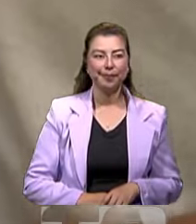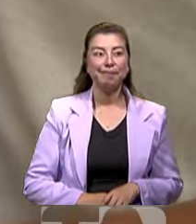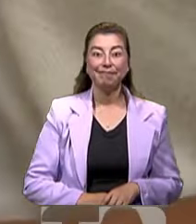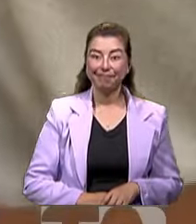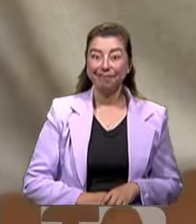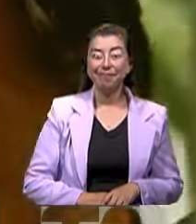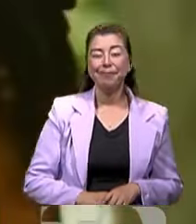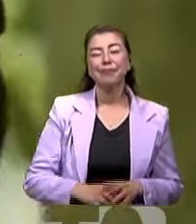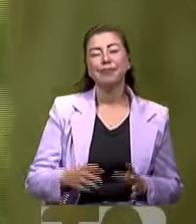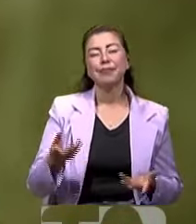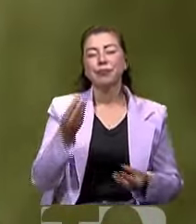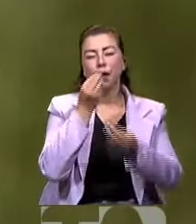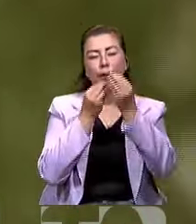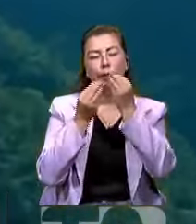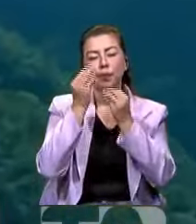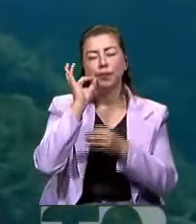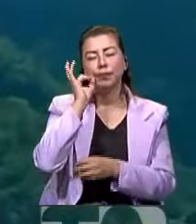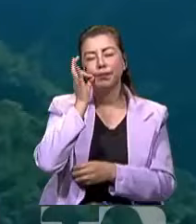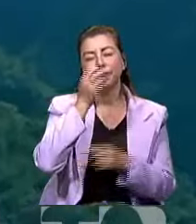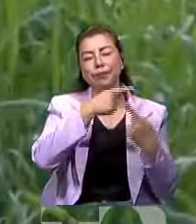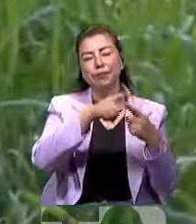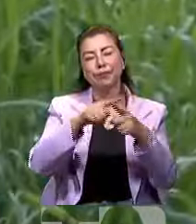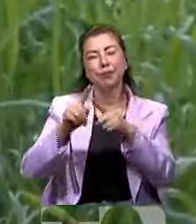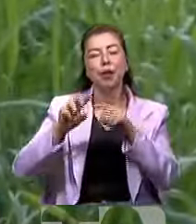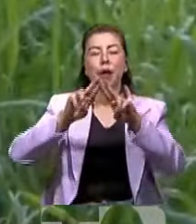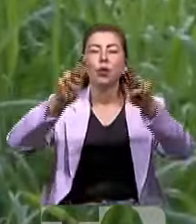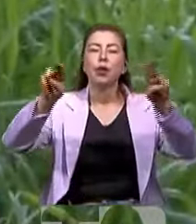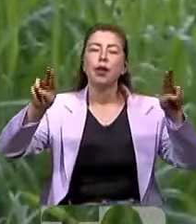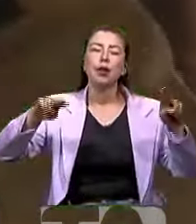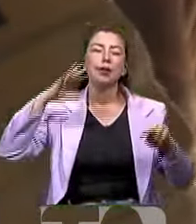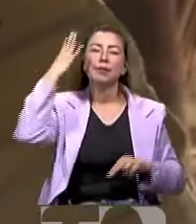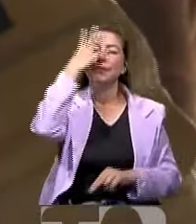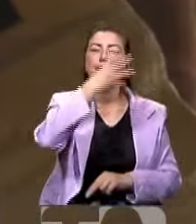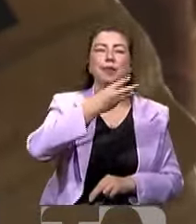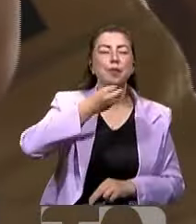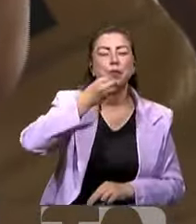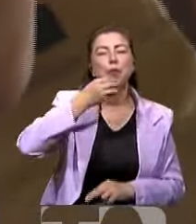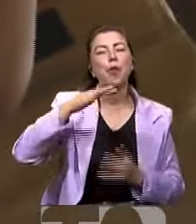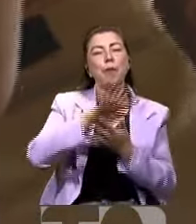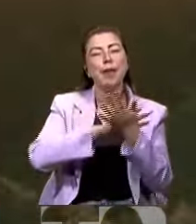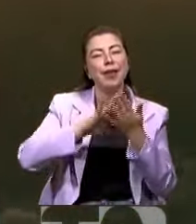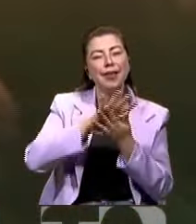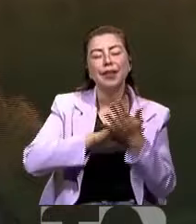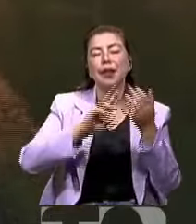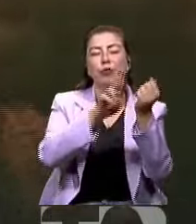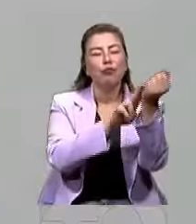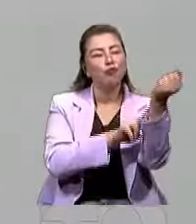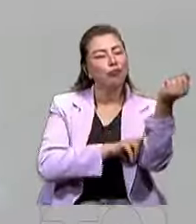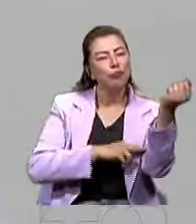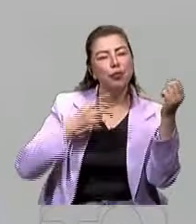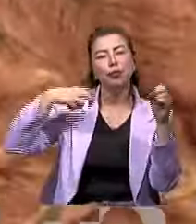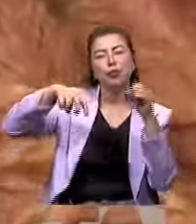Variedad de sabores, naturaleza exuberante, una mezcla vibrante de tradiciones indígenas. Selvas